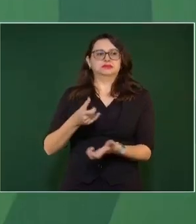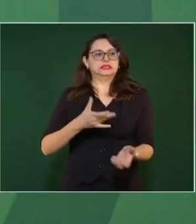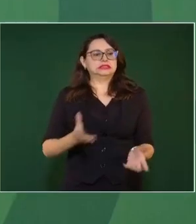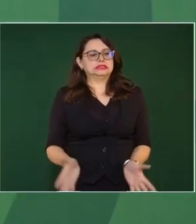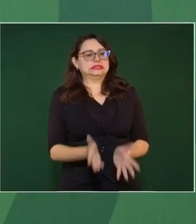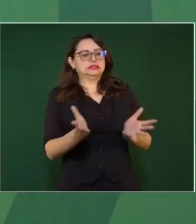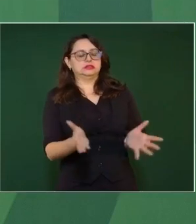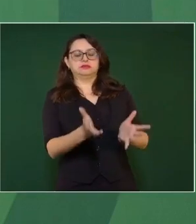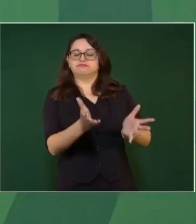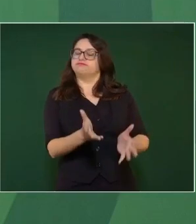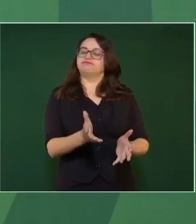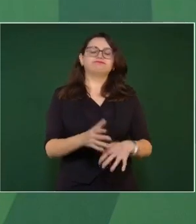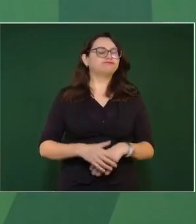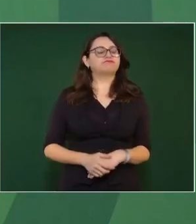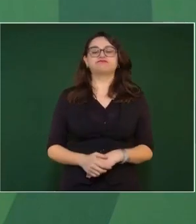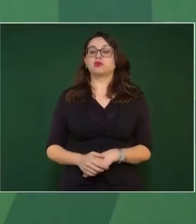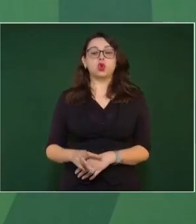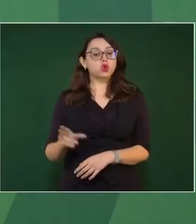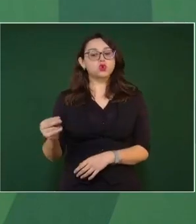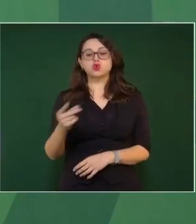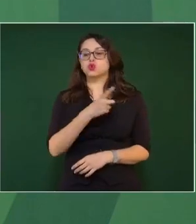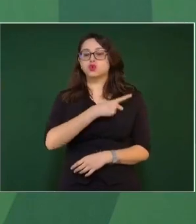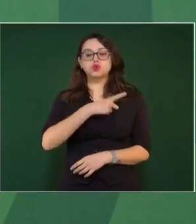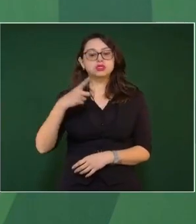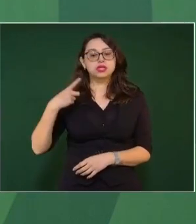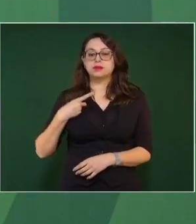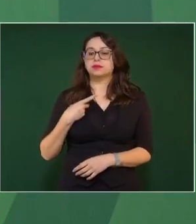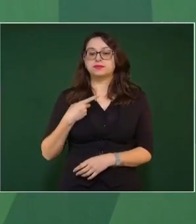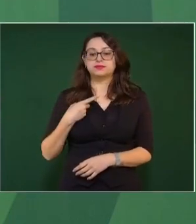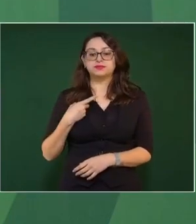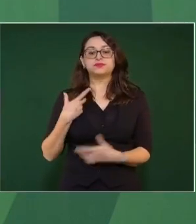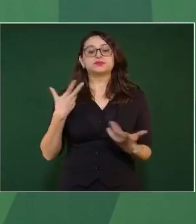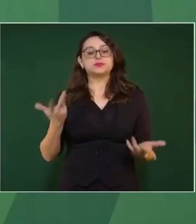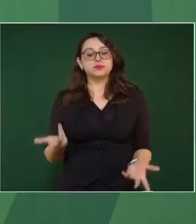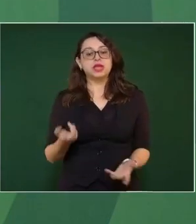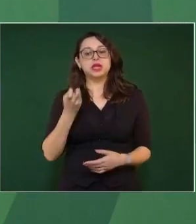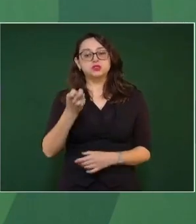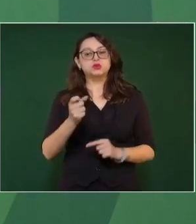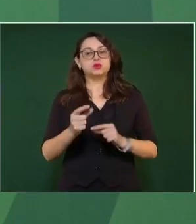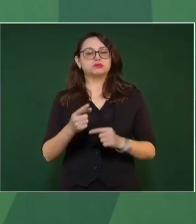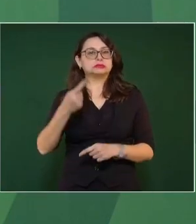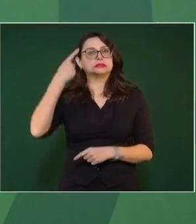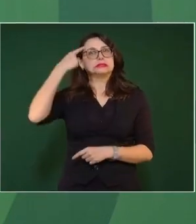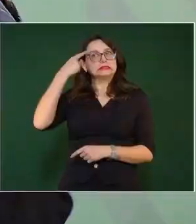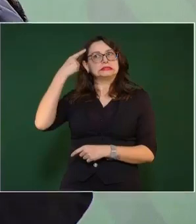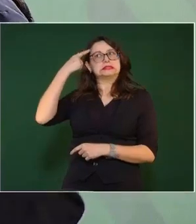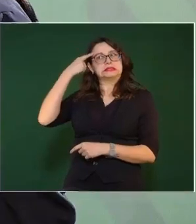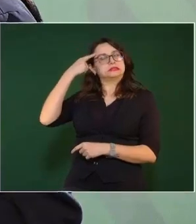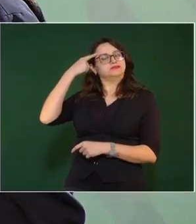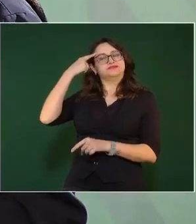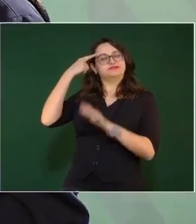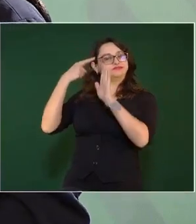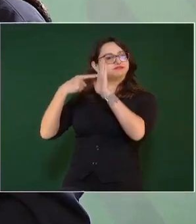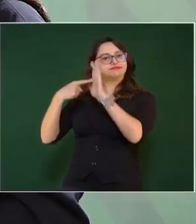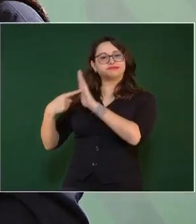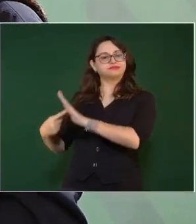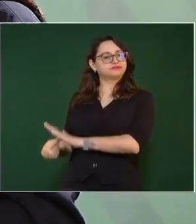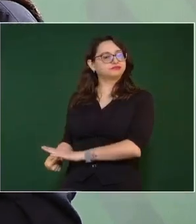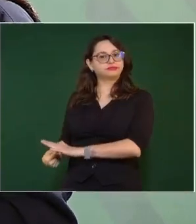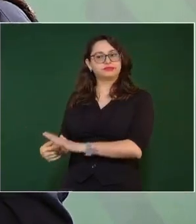presupuesto. Ojalá y esto se vaya entendiendo, porque debe haber una